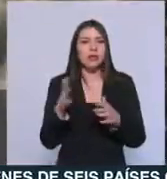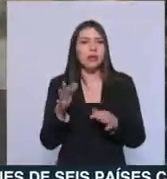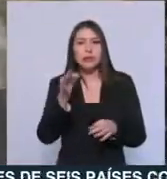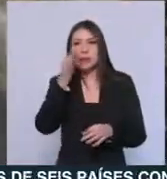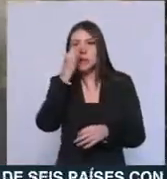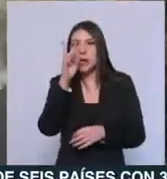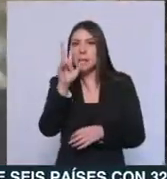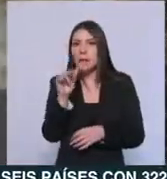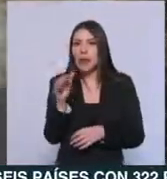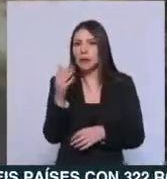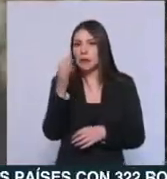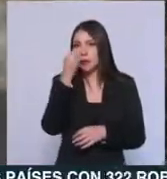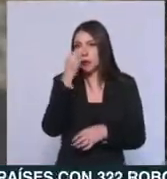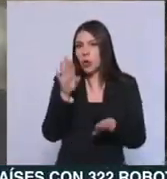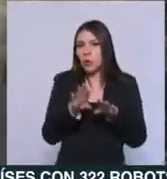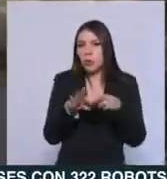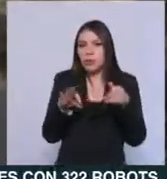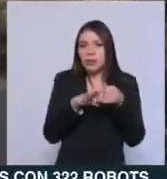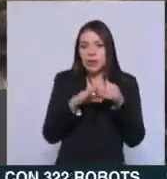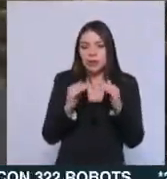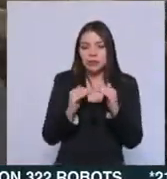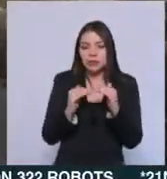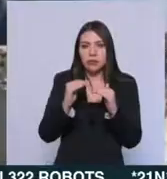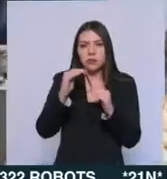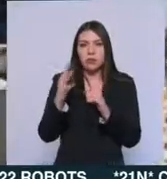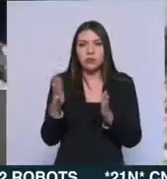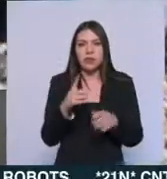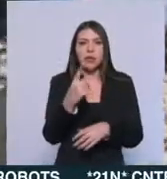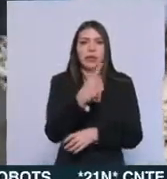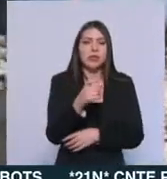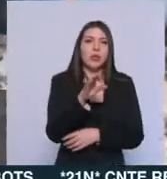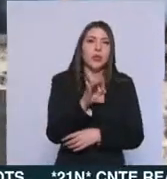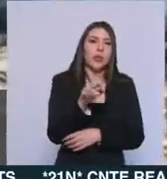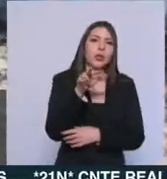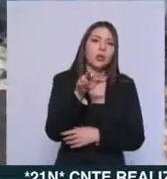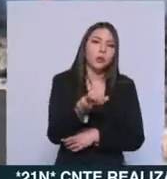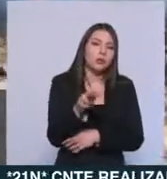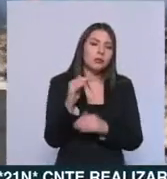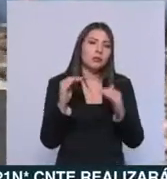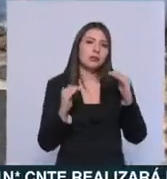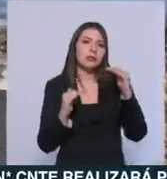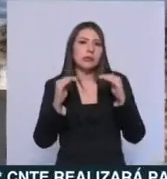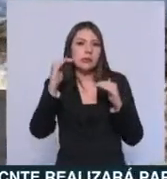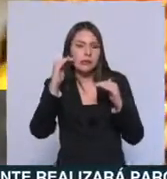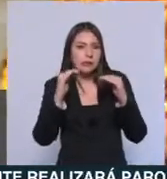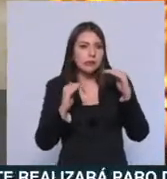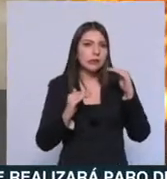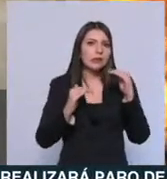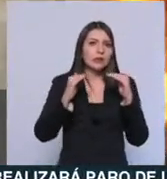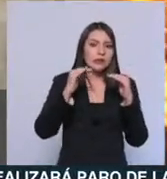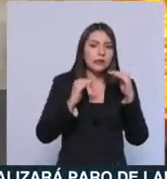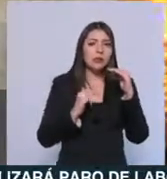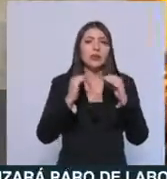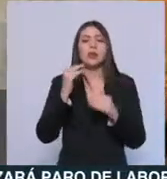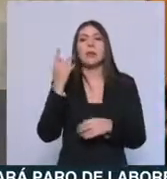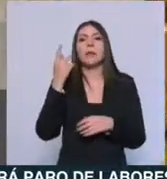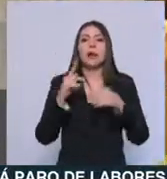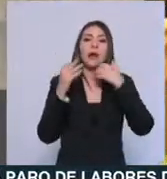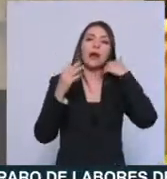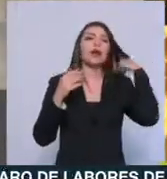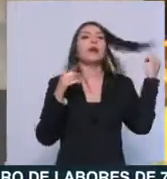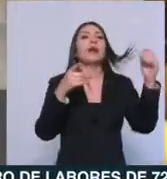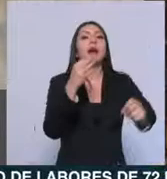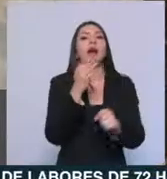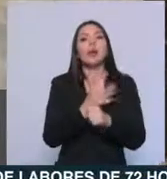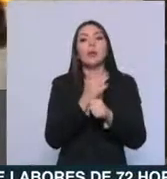frontera de esa cifra, que han sido hasta 148, y por lo tanto, te digo, se ha